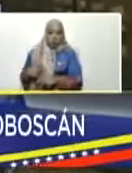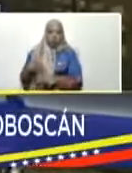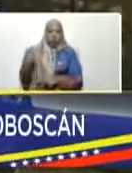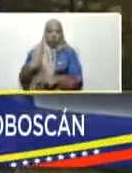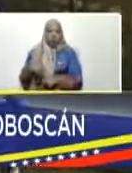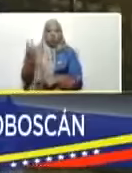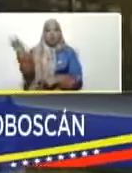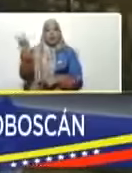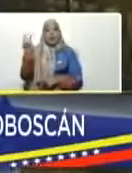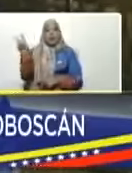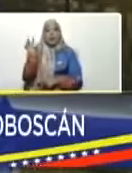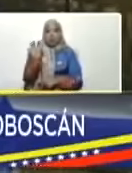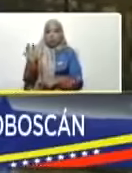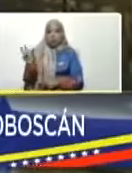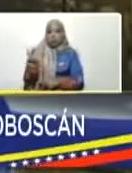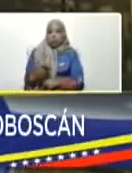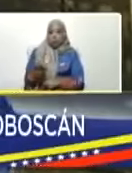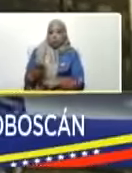en un país que se llama